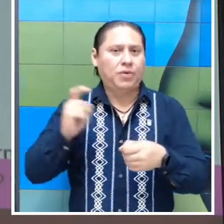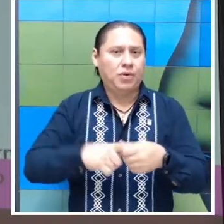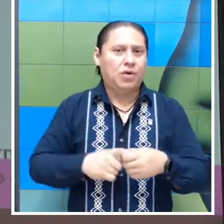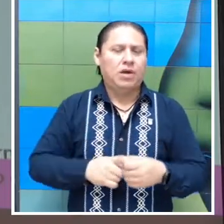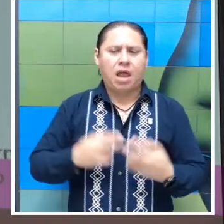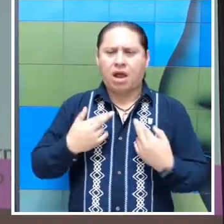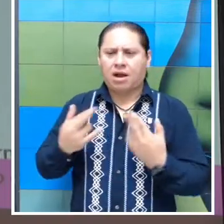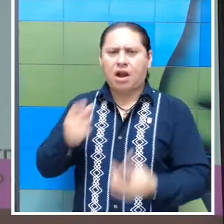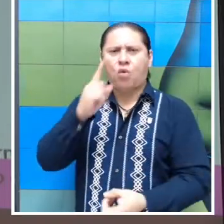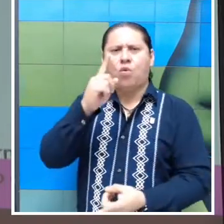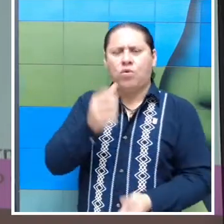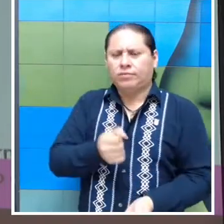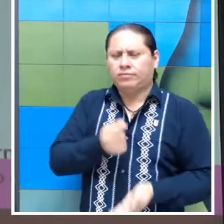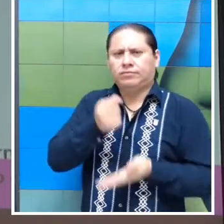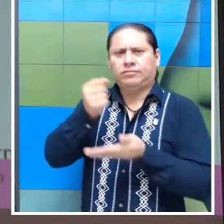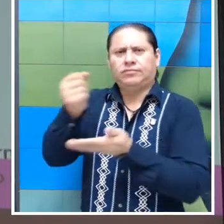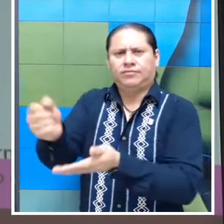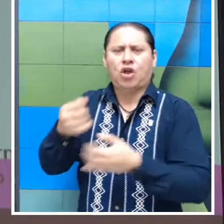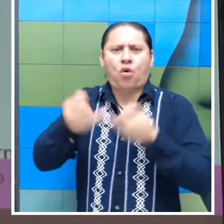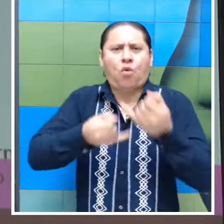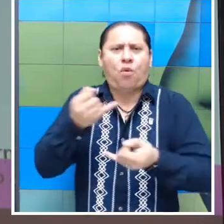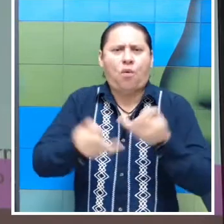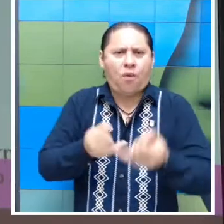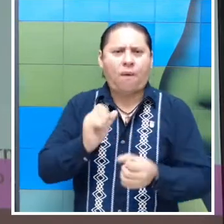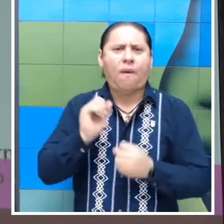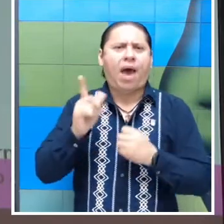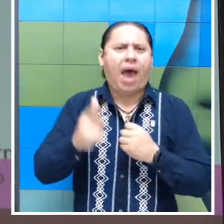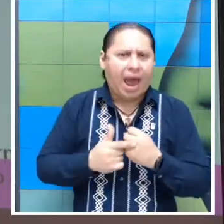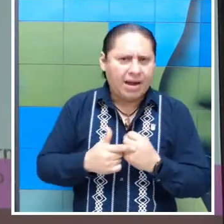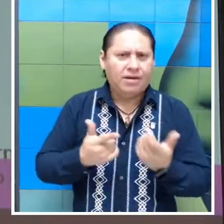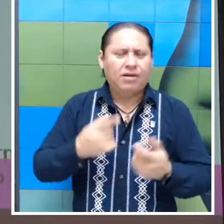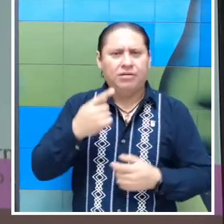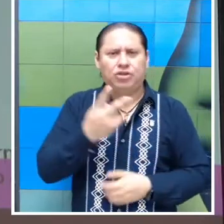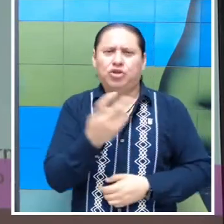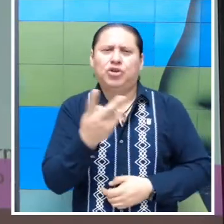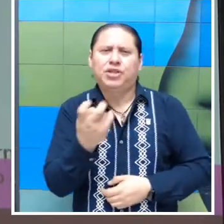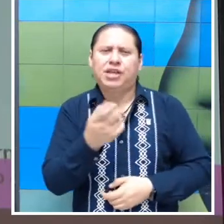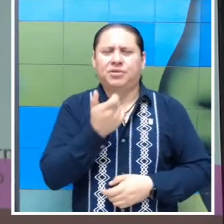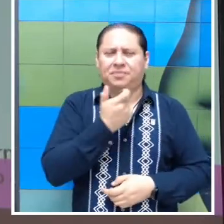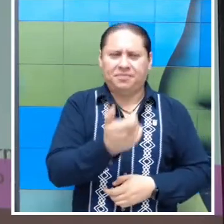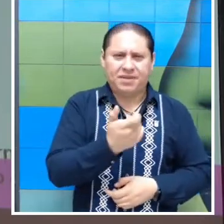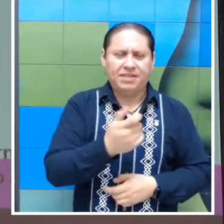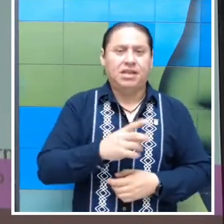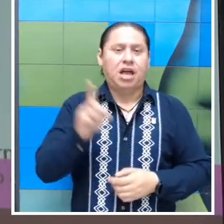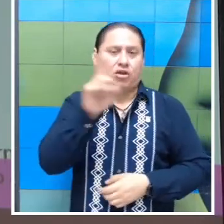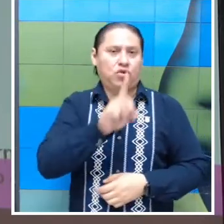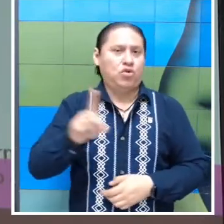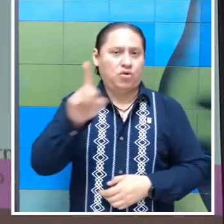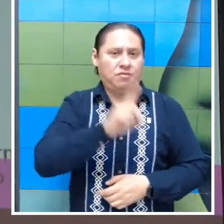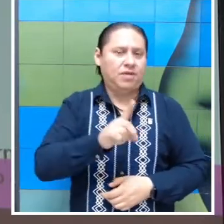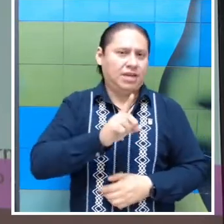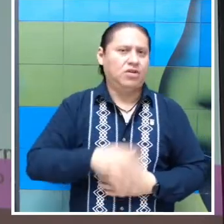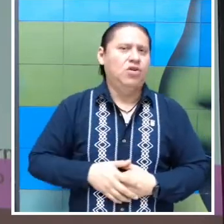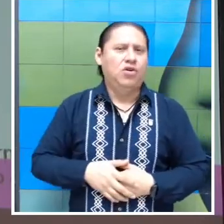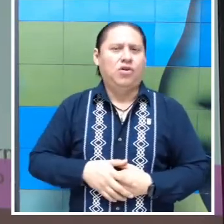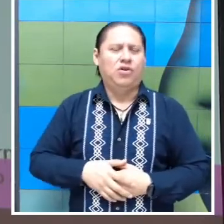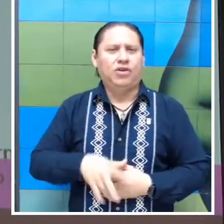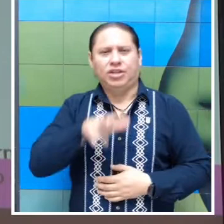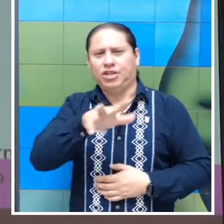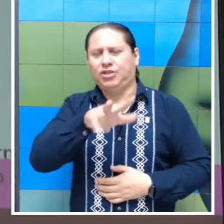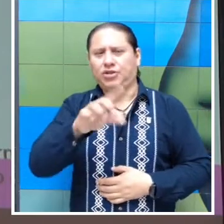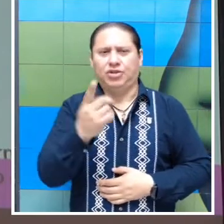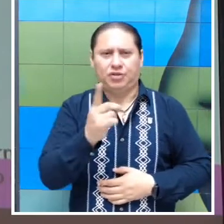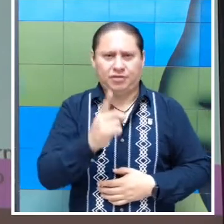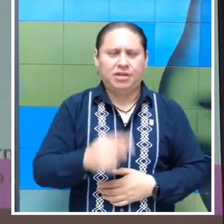juguete para que pues tengamos una fiesta deportiva ya casi para cerrar el año, que es el domingo 18 de diciembre. La entrega